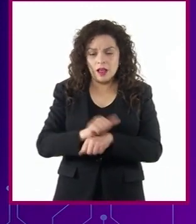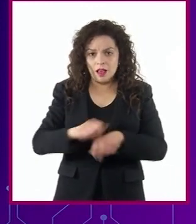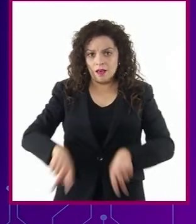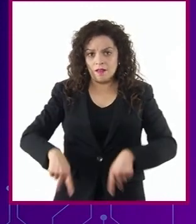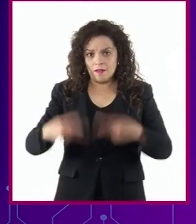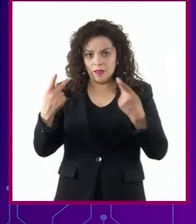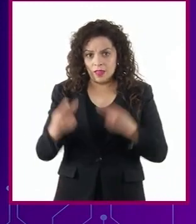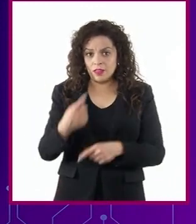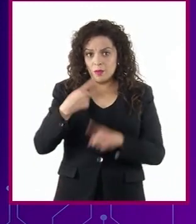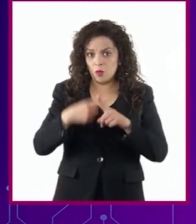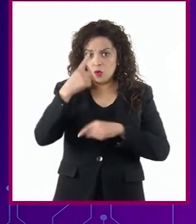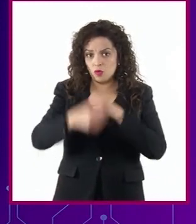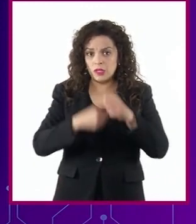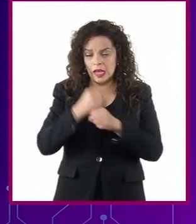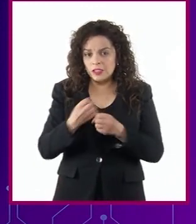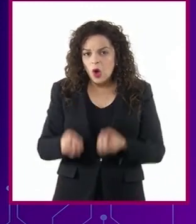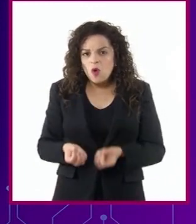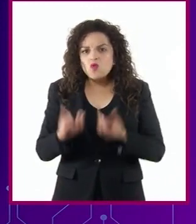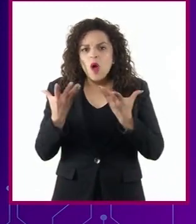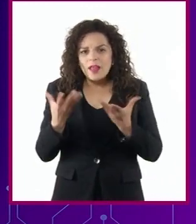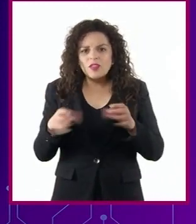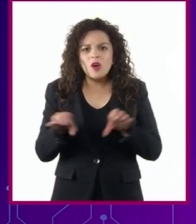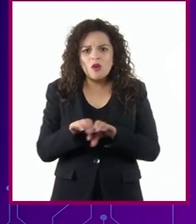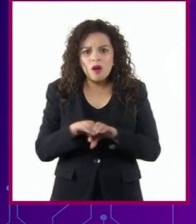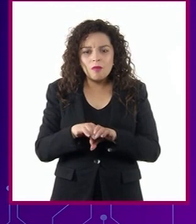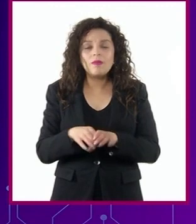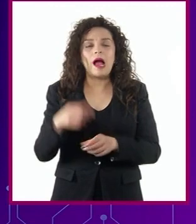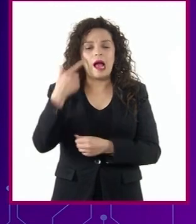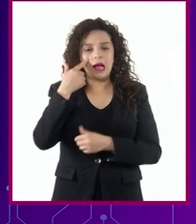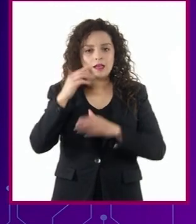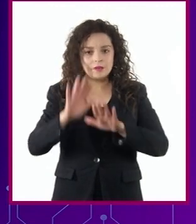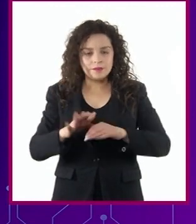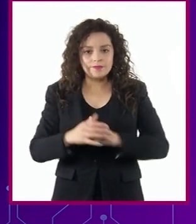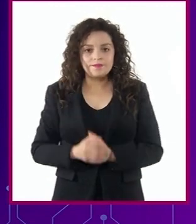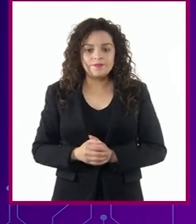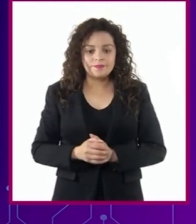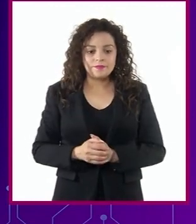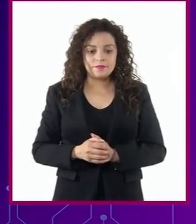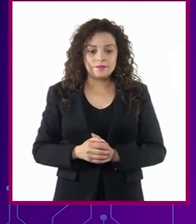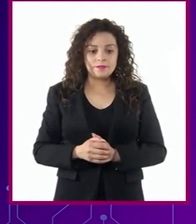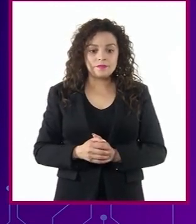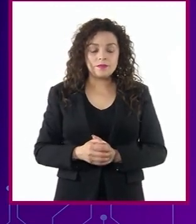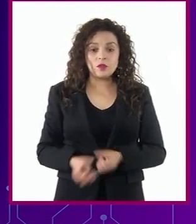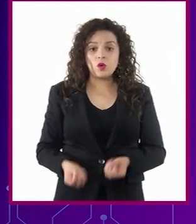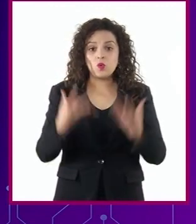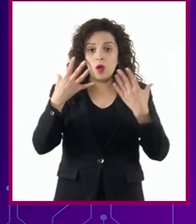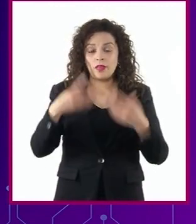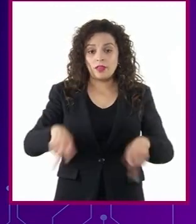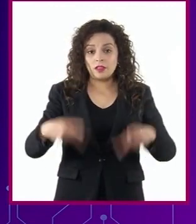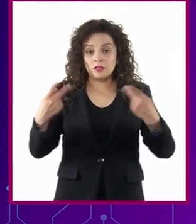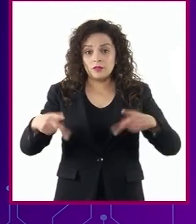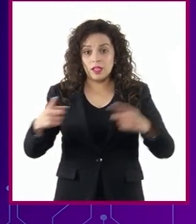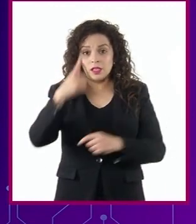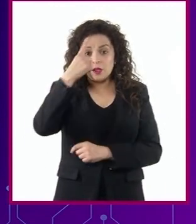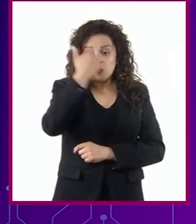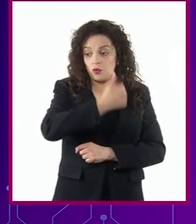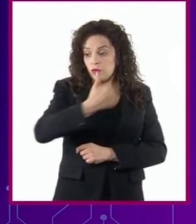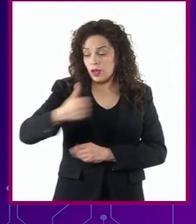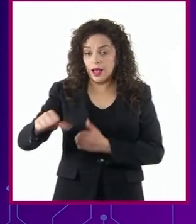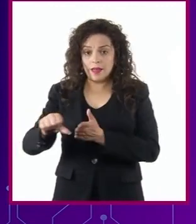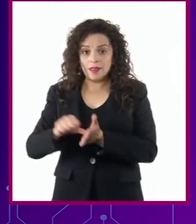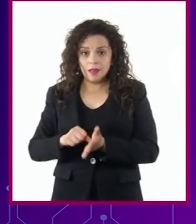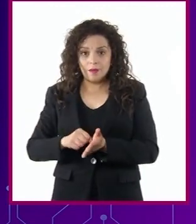durante el año? Muy bien, una manera es sumar las cantidades vendidas en cada uno de los meses y de esa